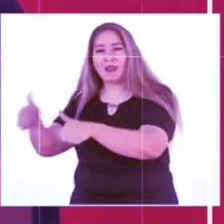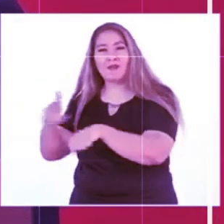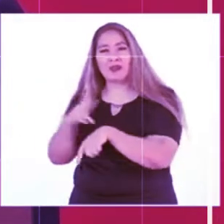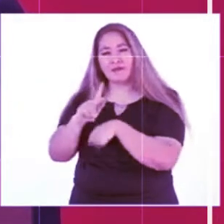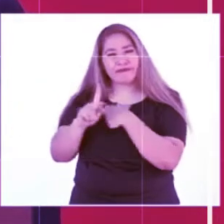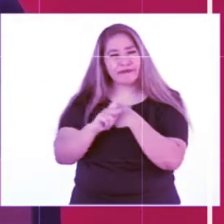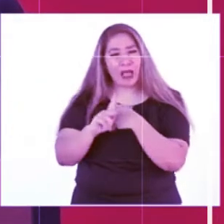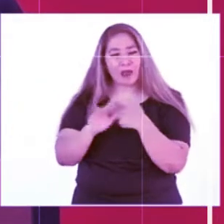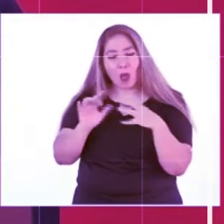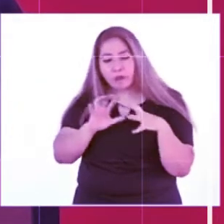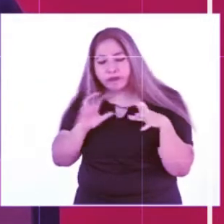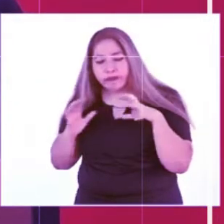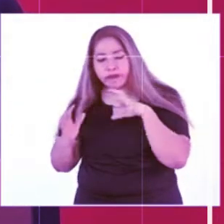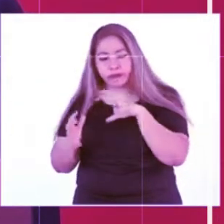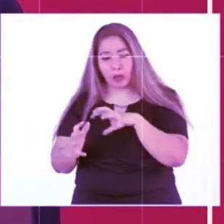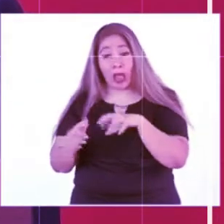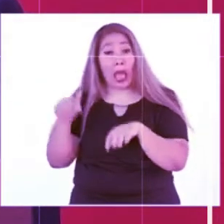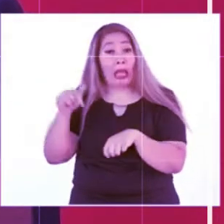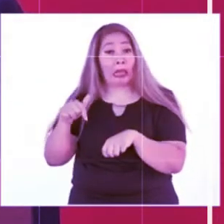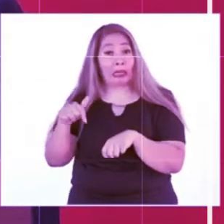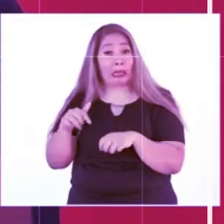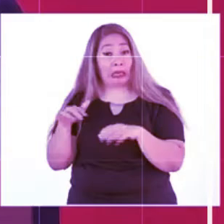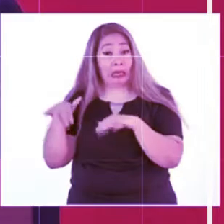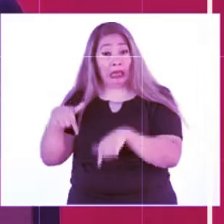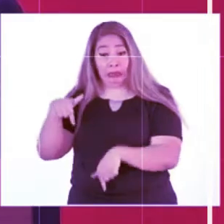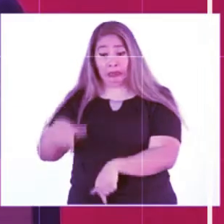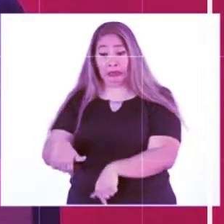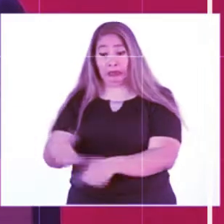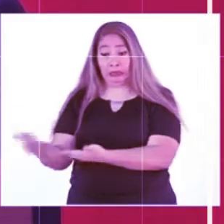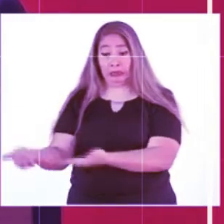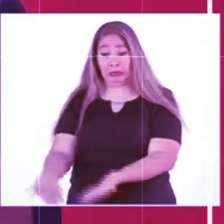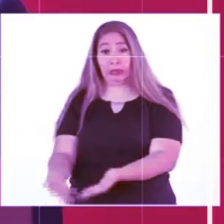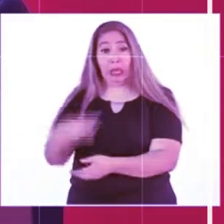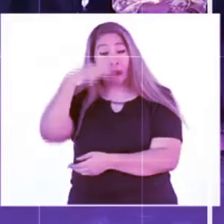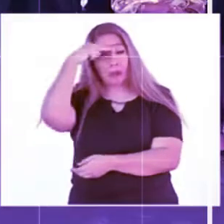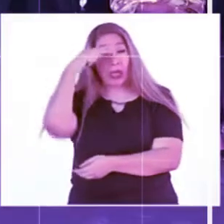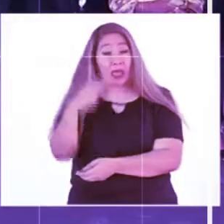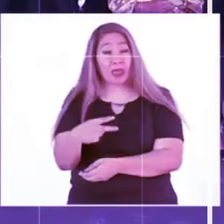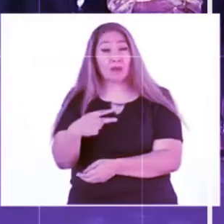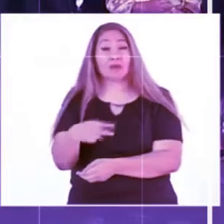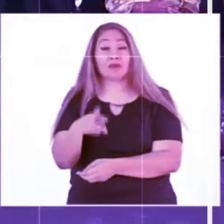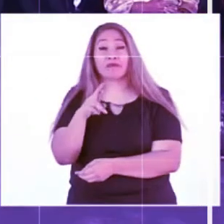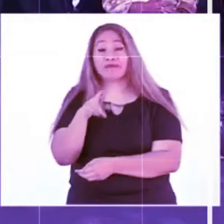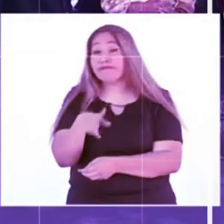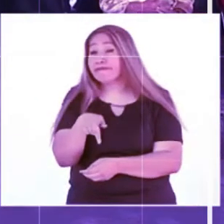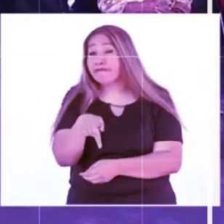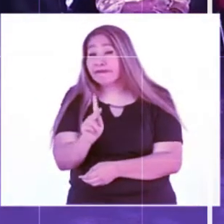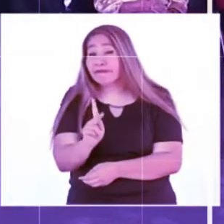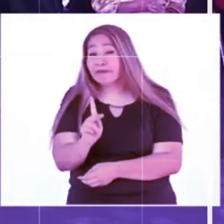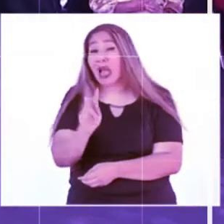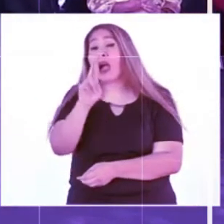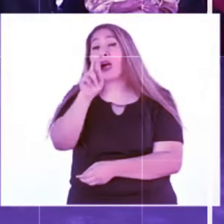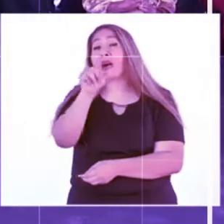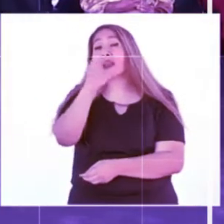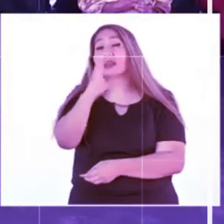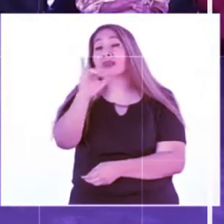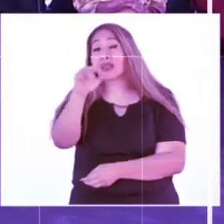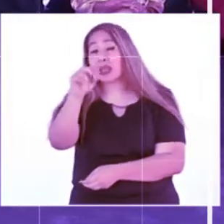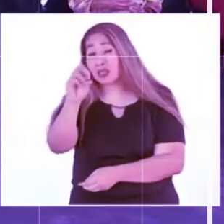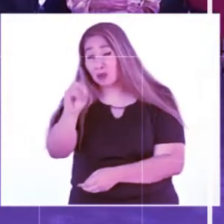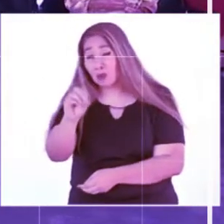mundo, incluido México. El racismo que han padecido por siglos